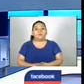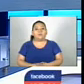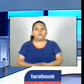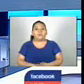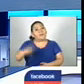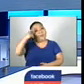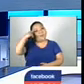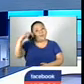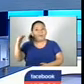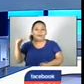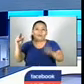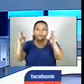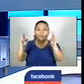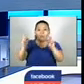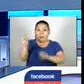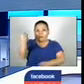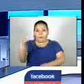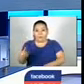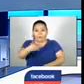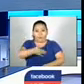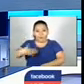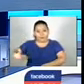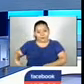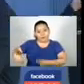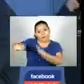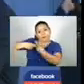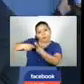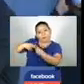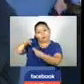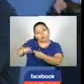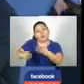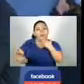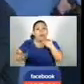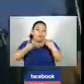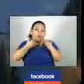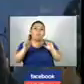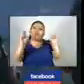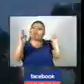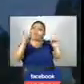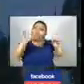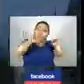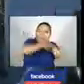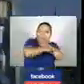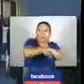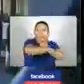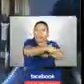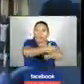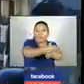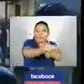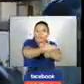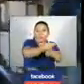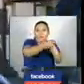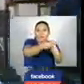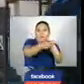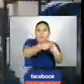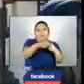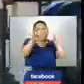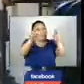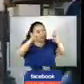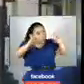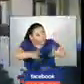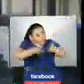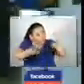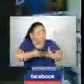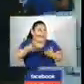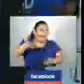En temas políticos, el presidente del Partido Arena, Eric Salguero, se refirió a los allanamientos en la sede de ese instituto político por las investigaciones en el caso